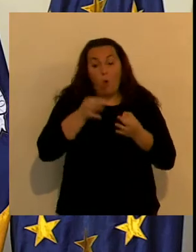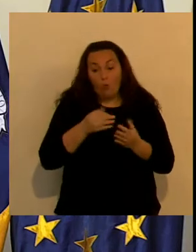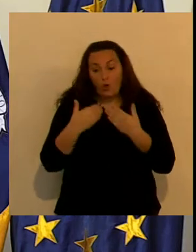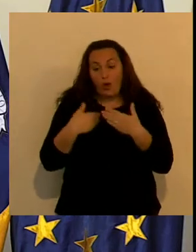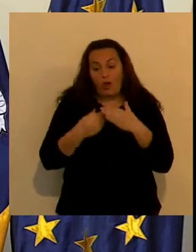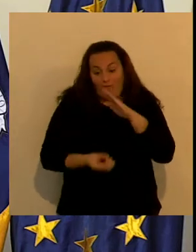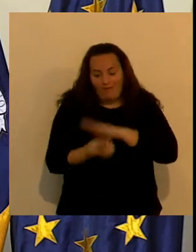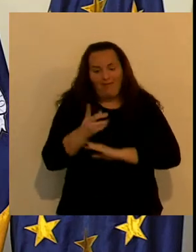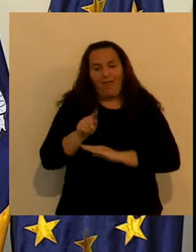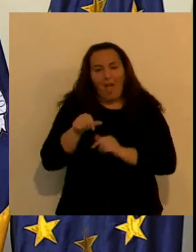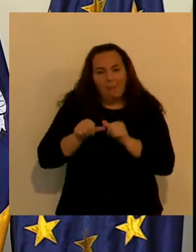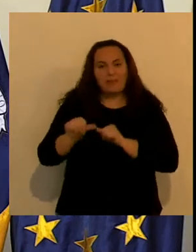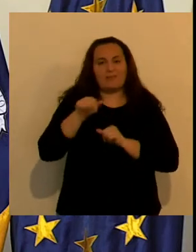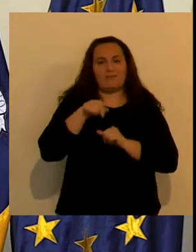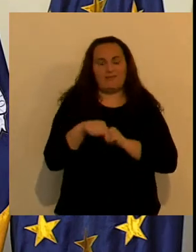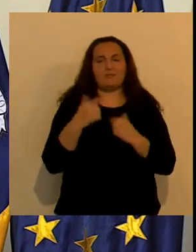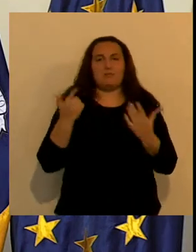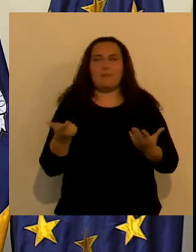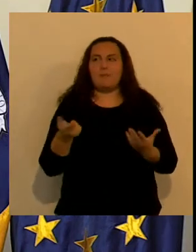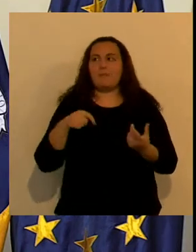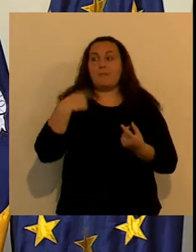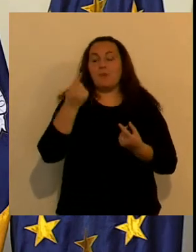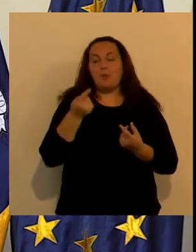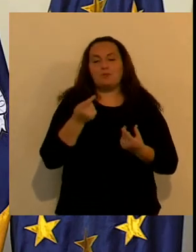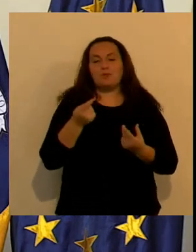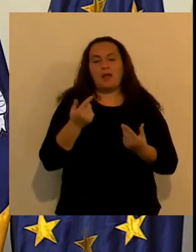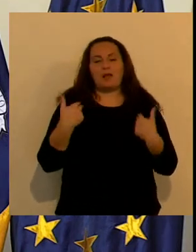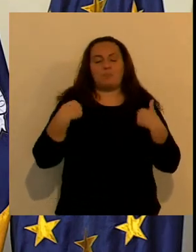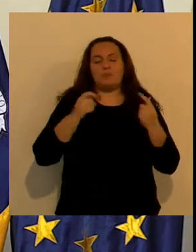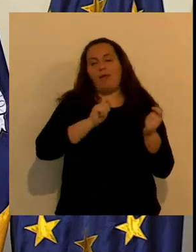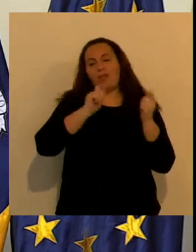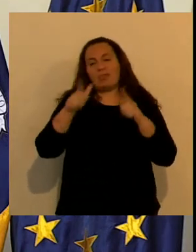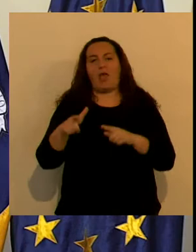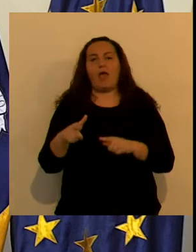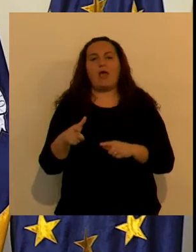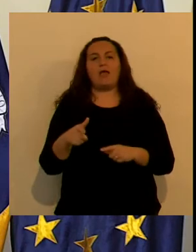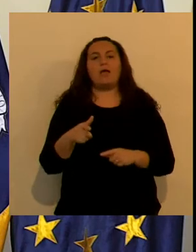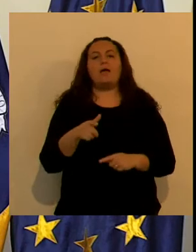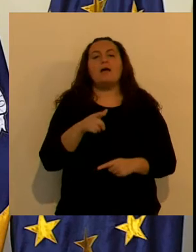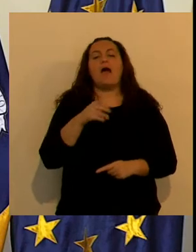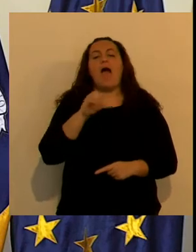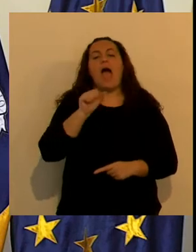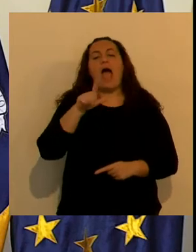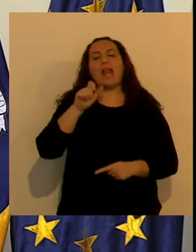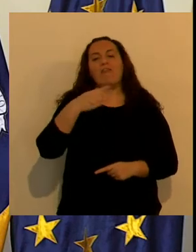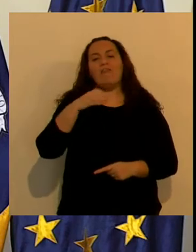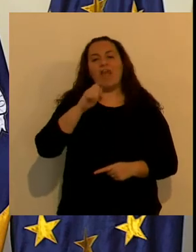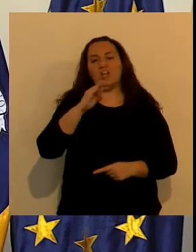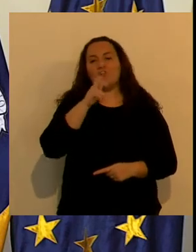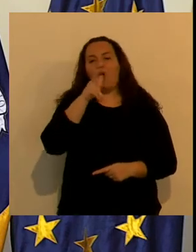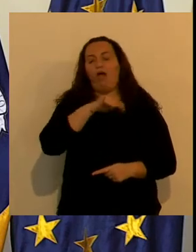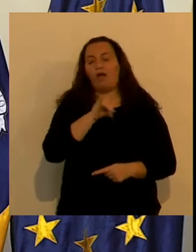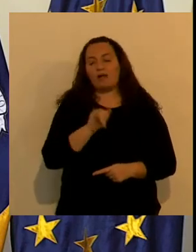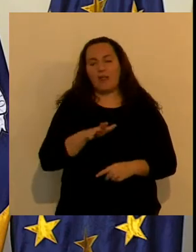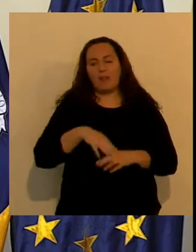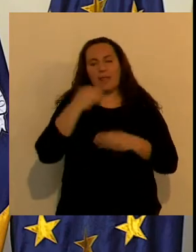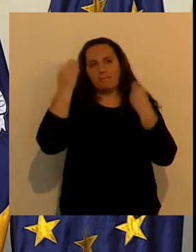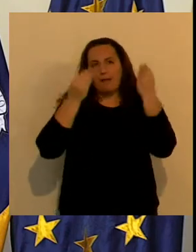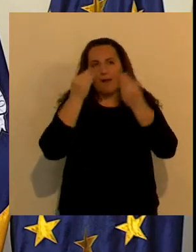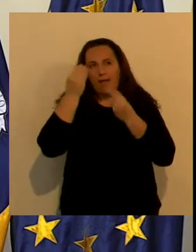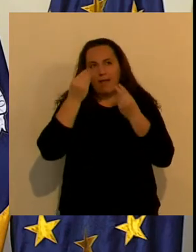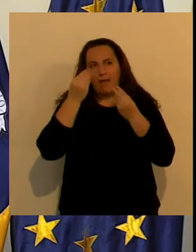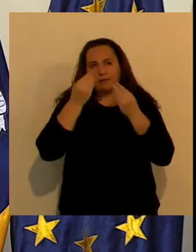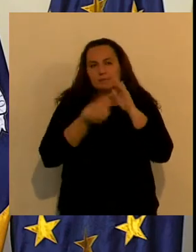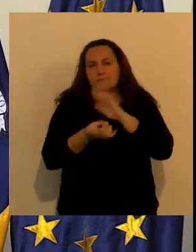¿no? Ahí después se le hizo un encargo a Alberto Fernández, a Juan Alberto Fernández, para que estudiara su diseño y